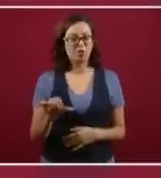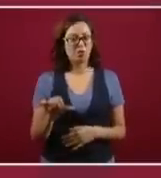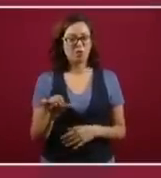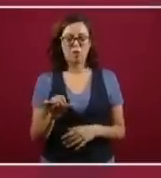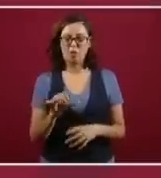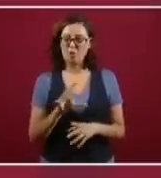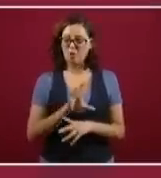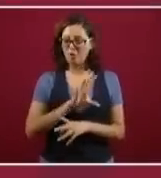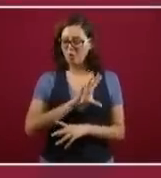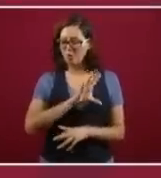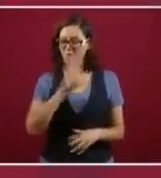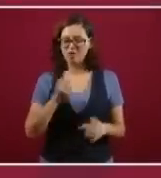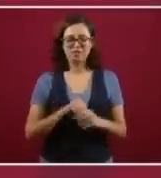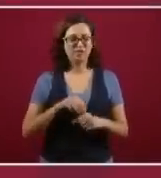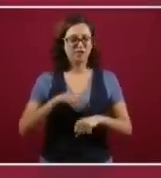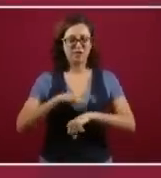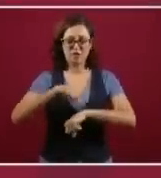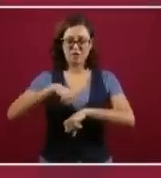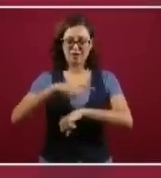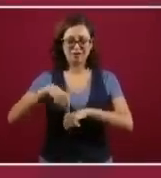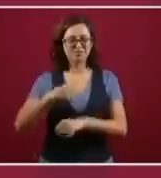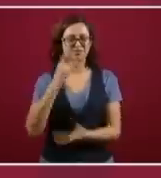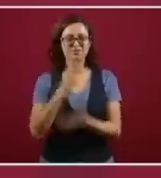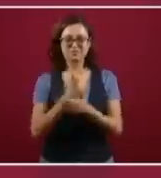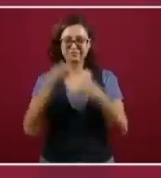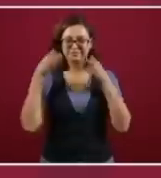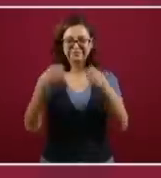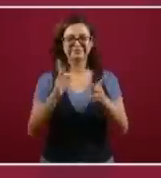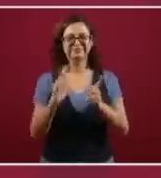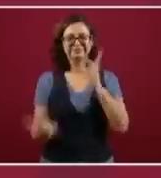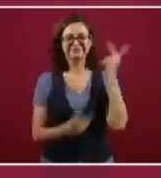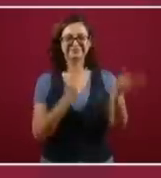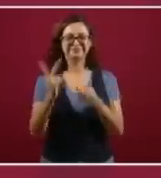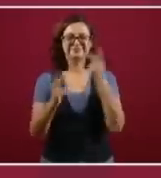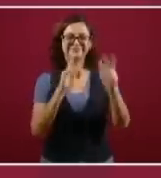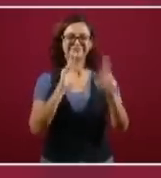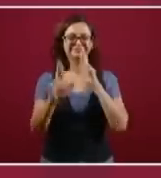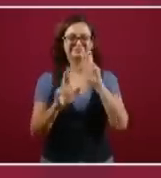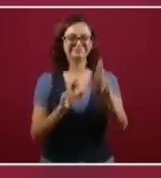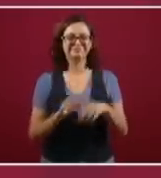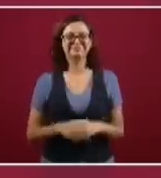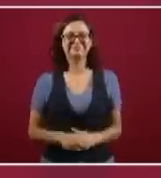la conferencia a contestar preguntas.